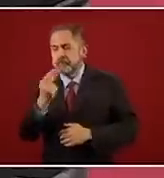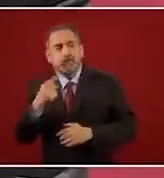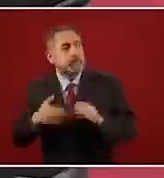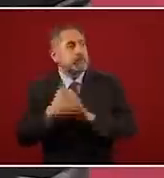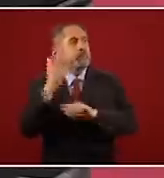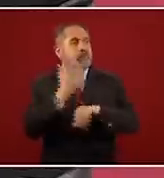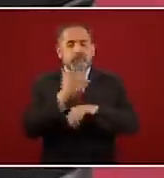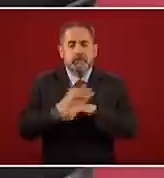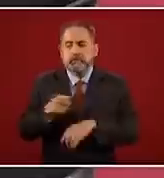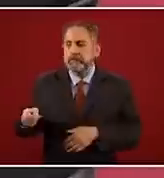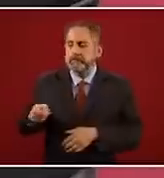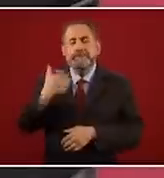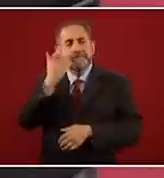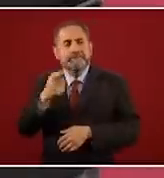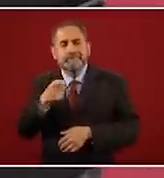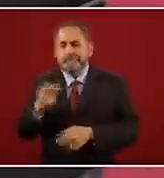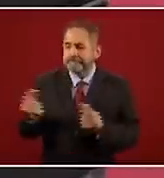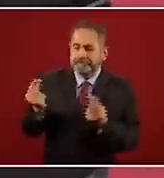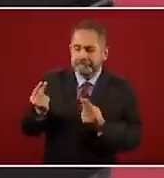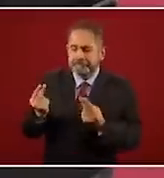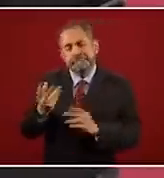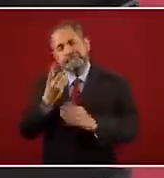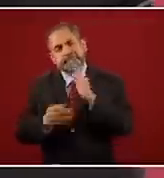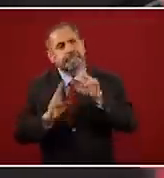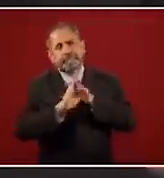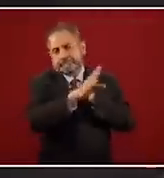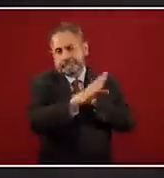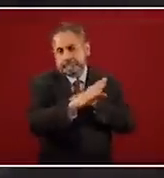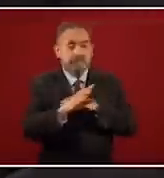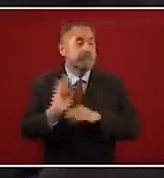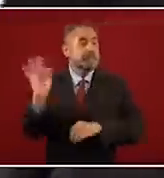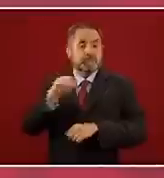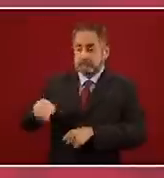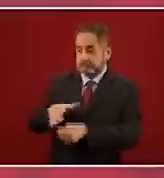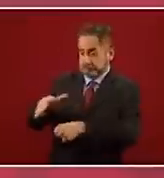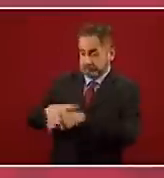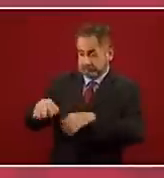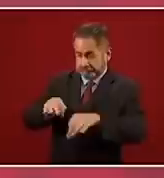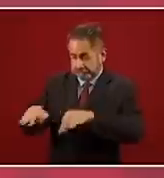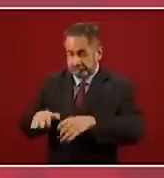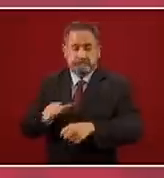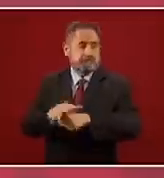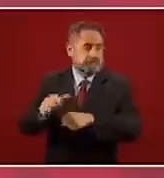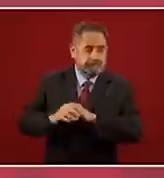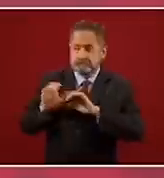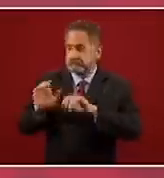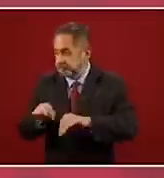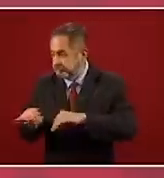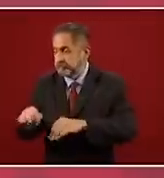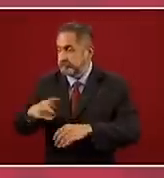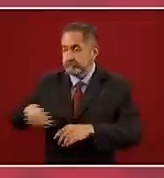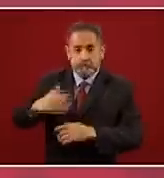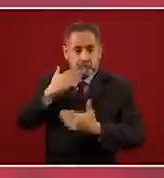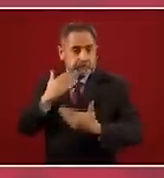Unidos por gusto, se va por necesidad. Entonces, si hay trabajo, si hay empleo, si hay bienestar,